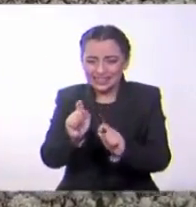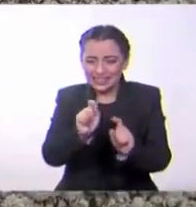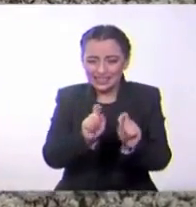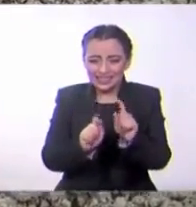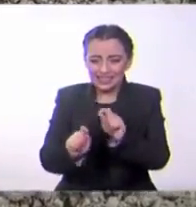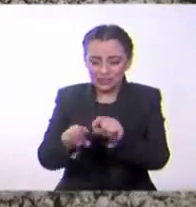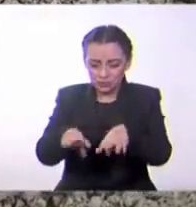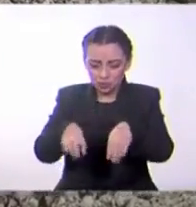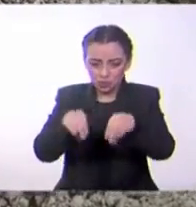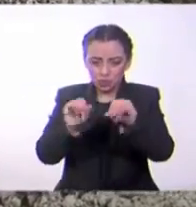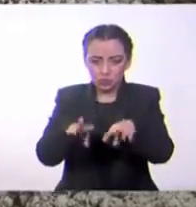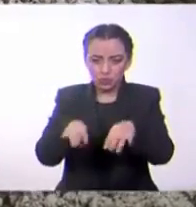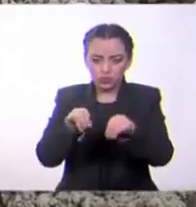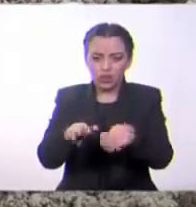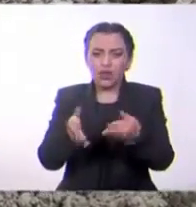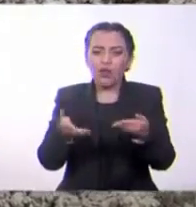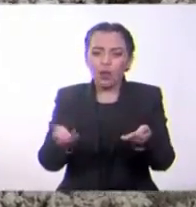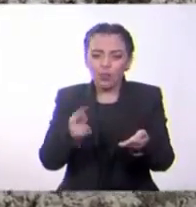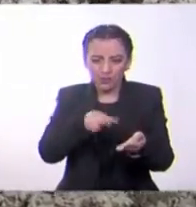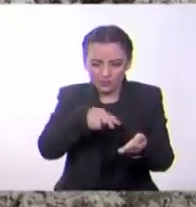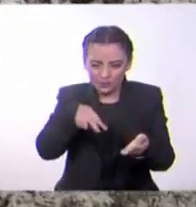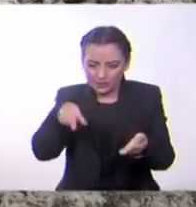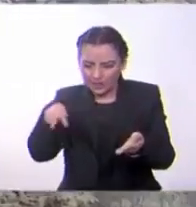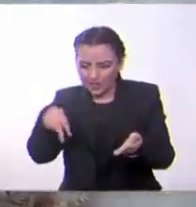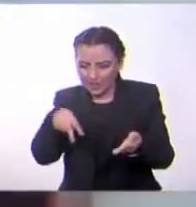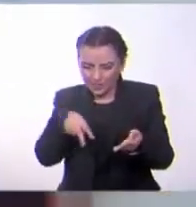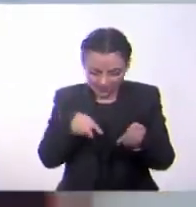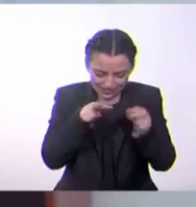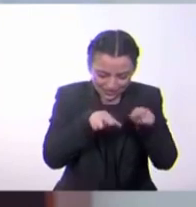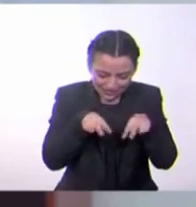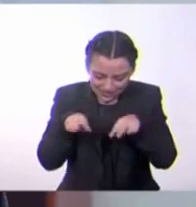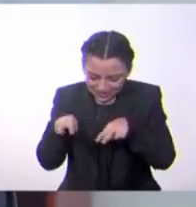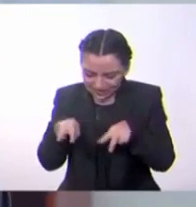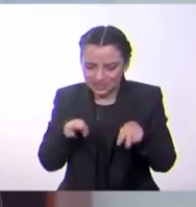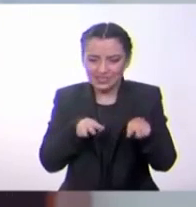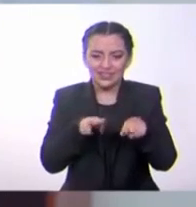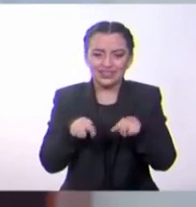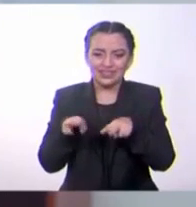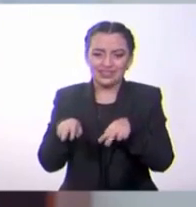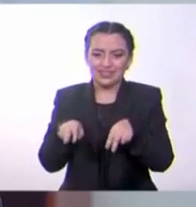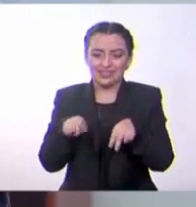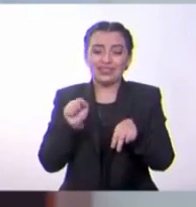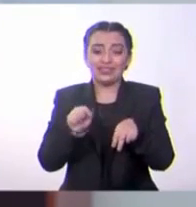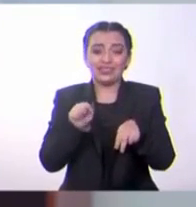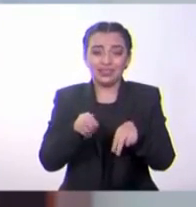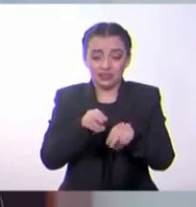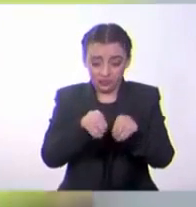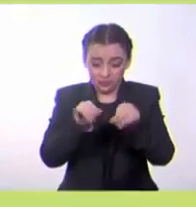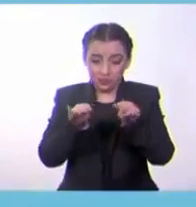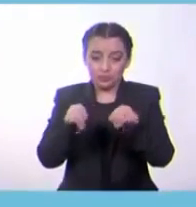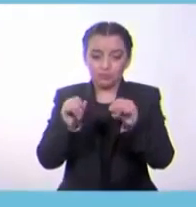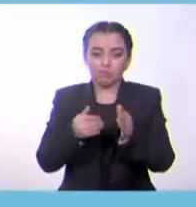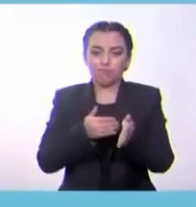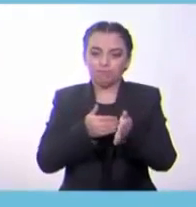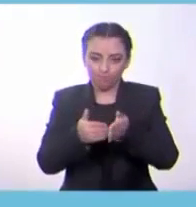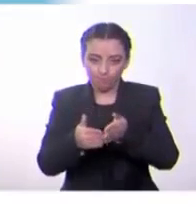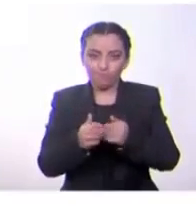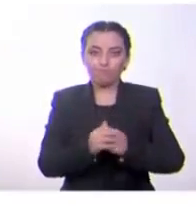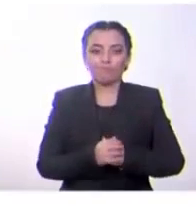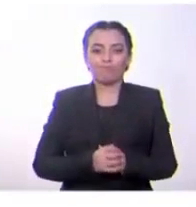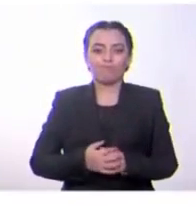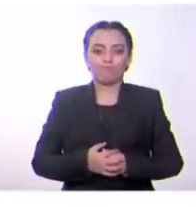también las características físicas que estas partículas poseen. Comencemos.